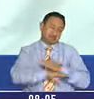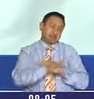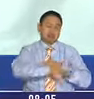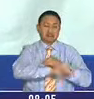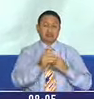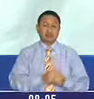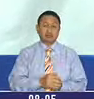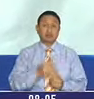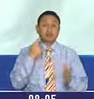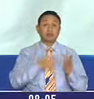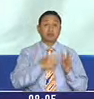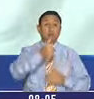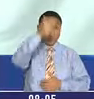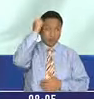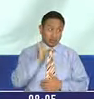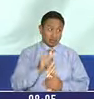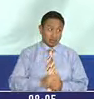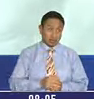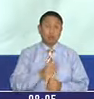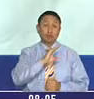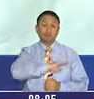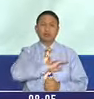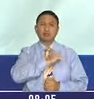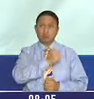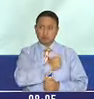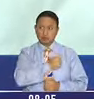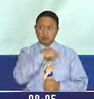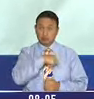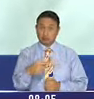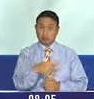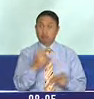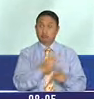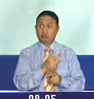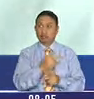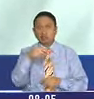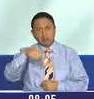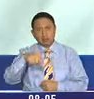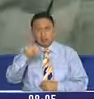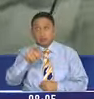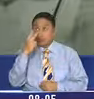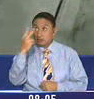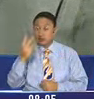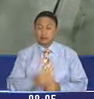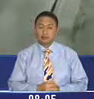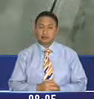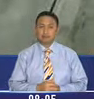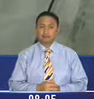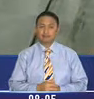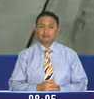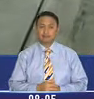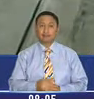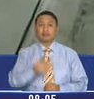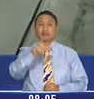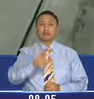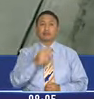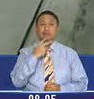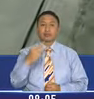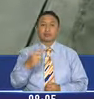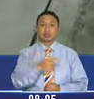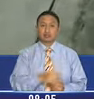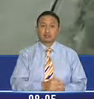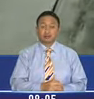por ejemplo, ayer se llevaron una rotulación que es del municipal. Y eso es grave porque se necesita para la ciudadanía. Indignados, los moradores dicen que es